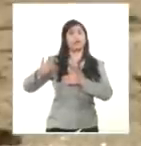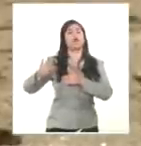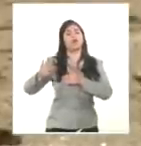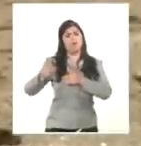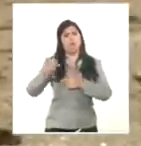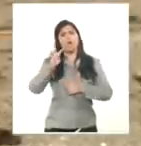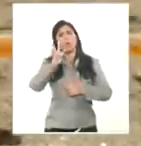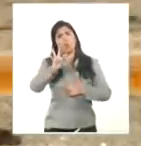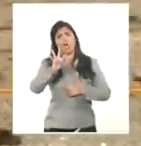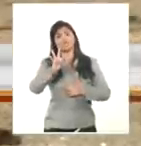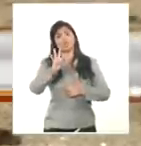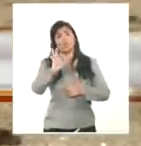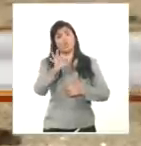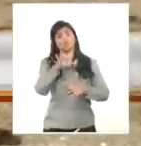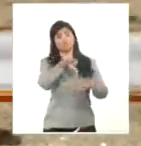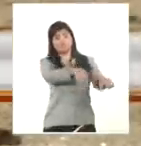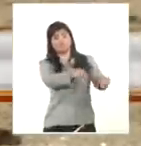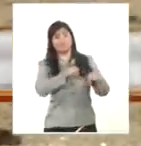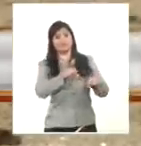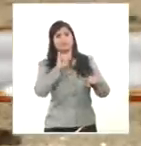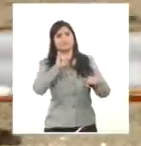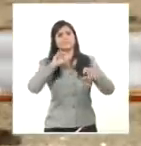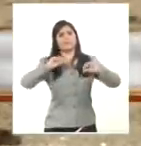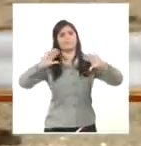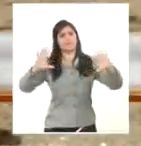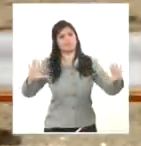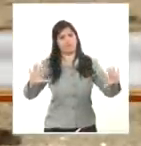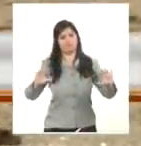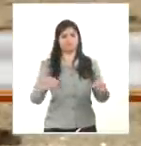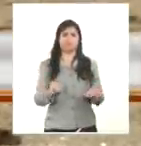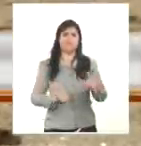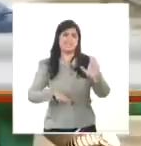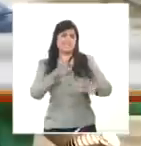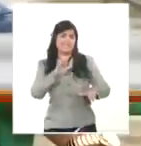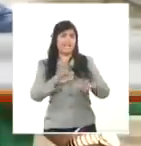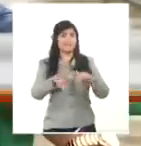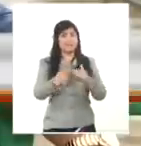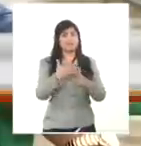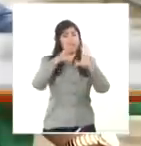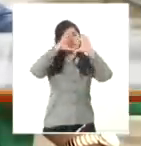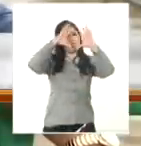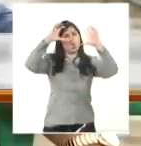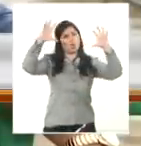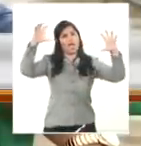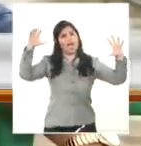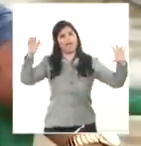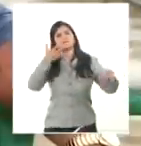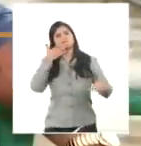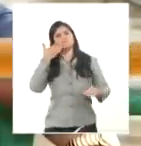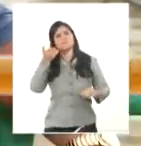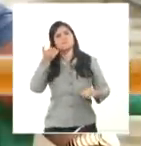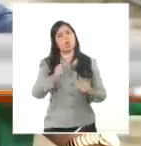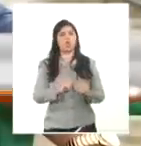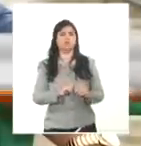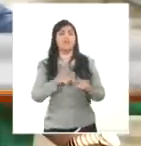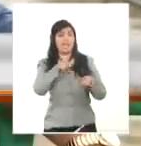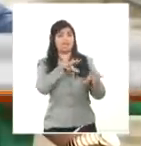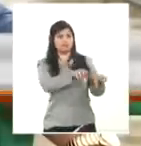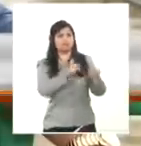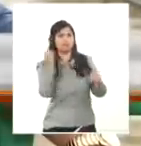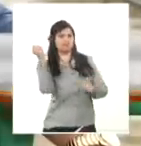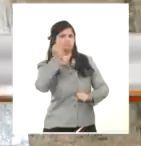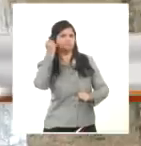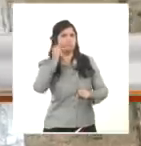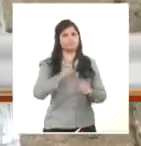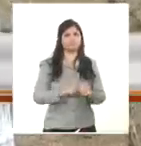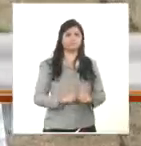a las 6 de la mañana. Casi siempre los días de neblina pegado a la carretera. Del año 23, en el mes de enero tuvimos